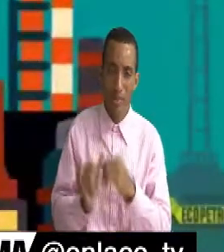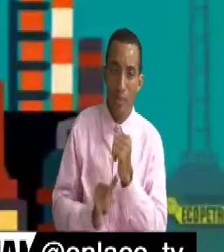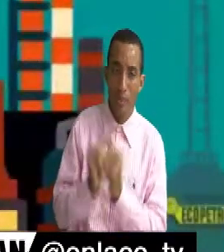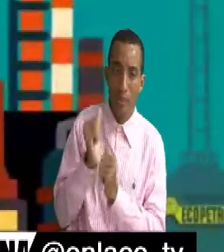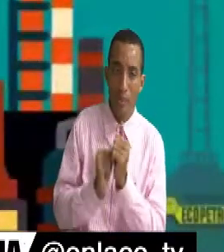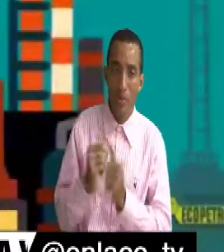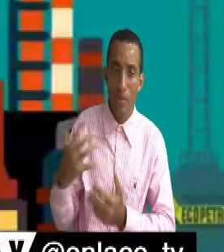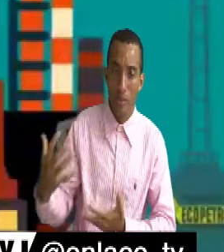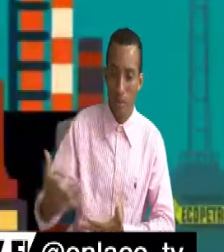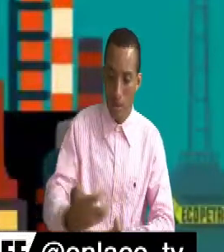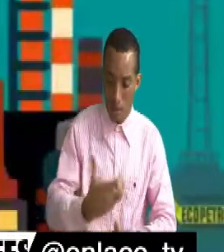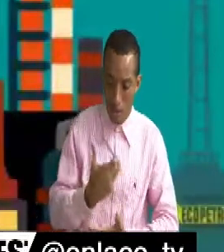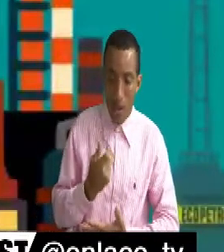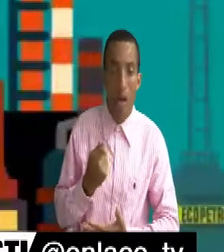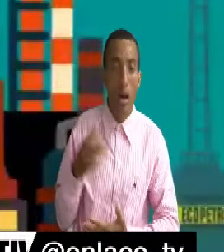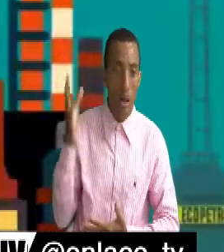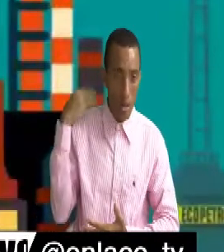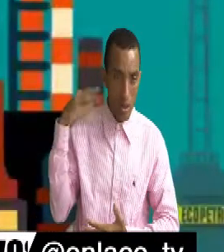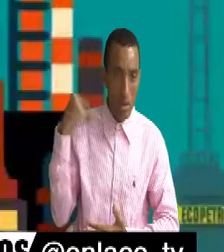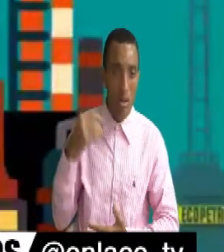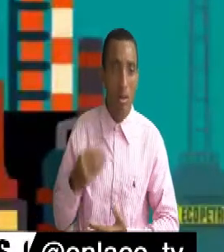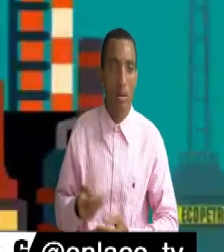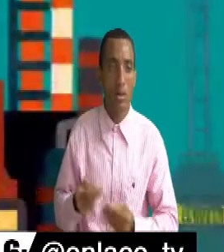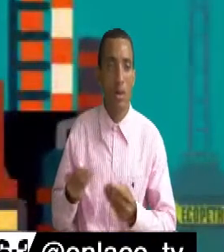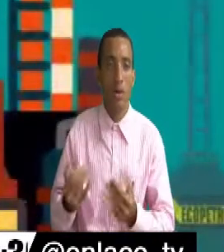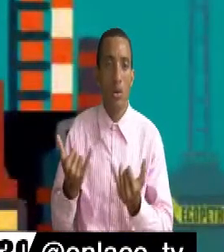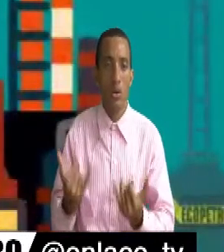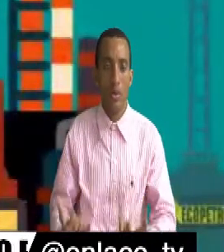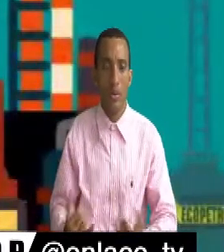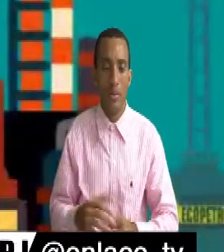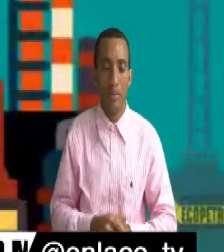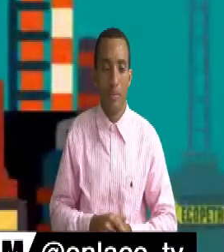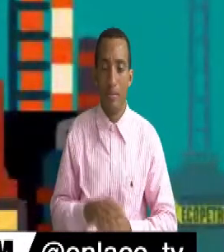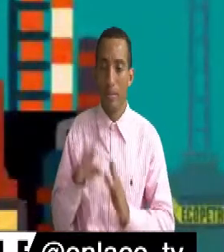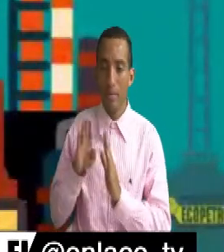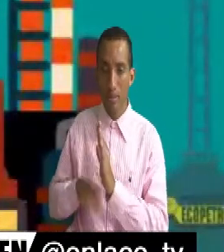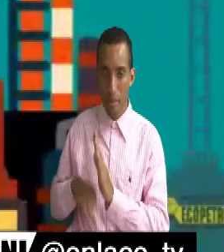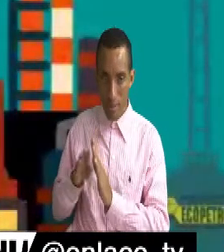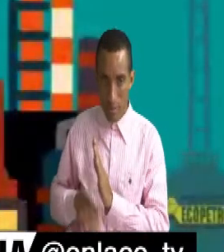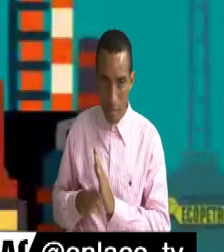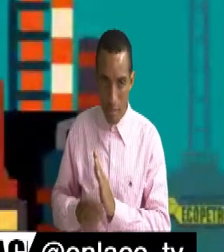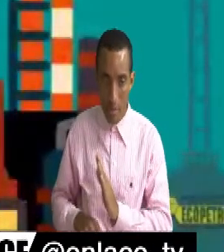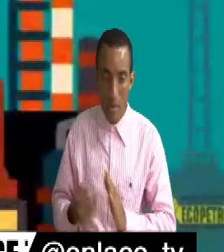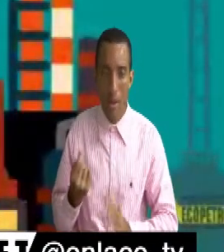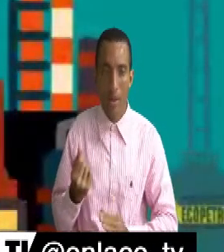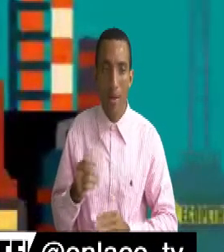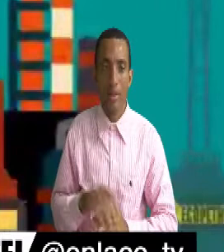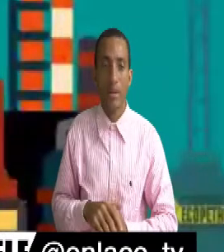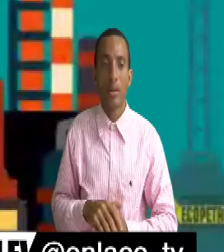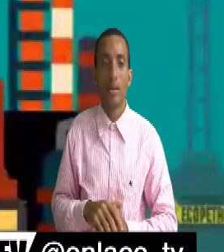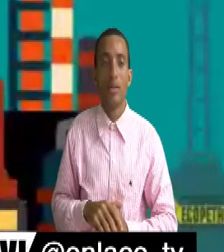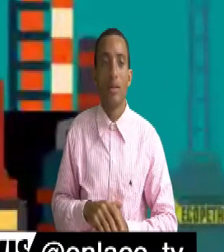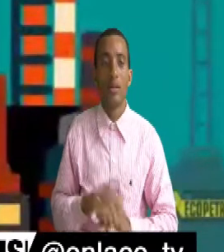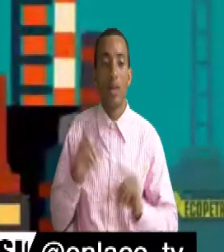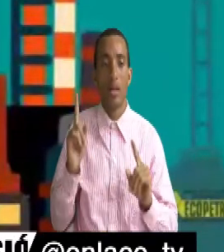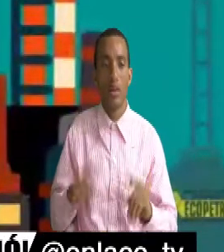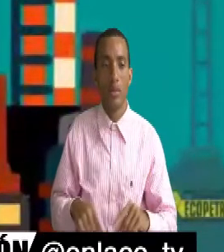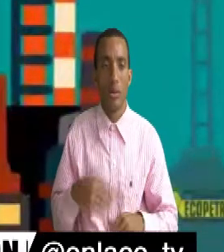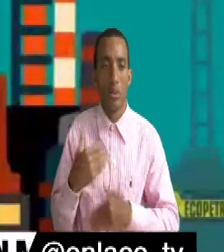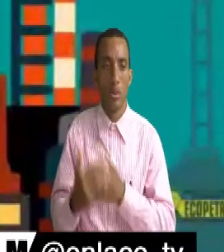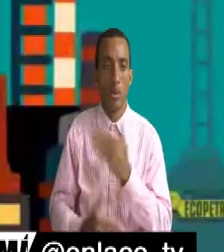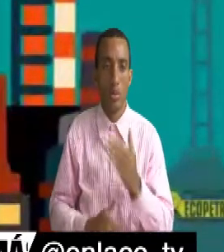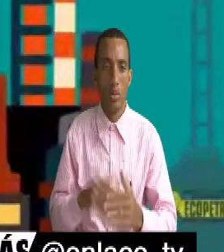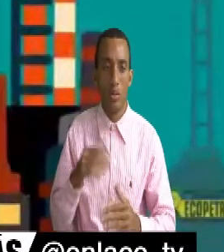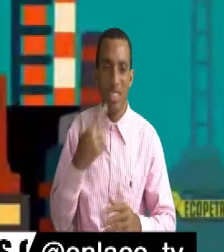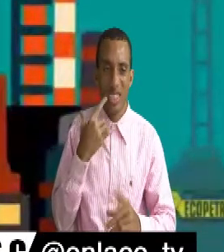porque hubo excelente aporte de sus trabajadores, crudos más baratos, disminución de salarios y reducción del mantenimiento, pero hay un rápido y enorme desgaste de la metalurgia, por